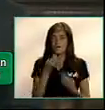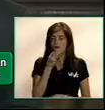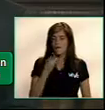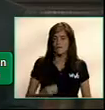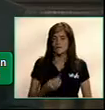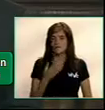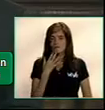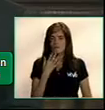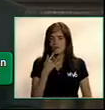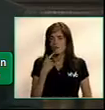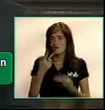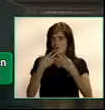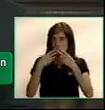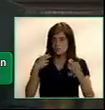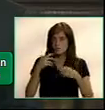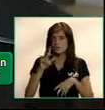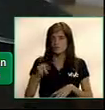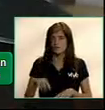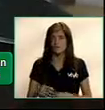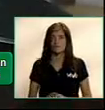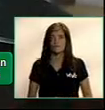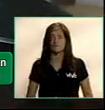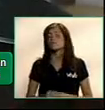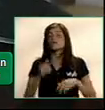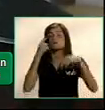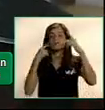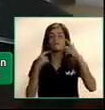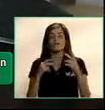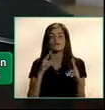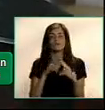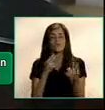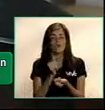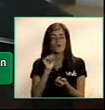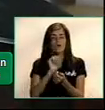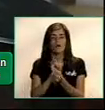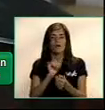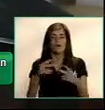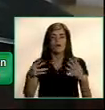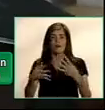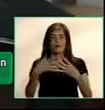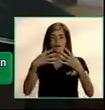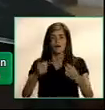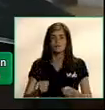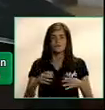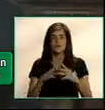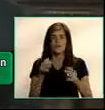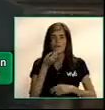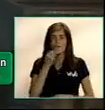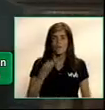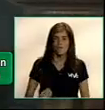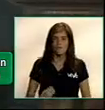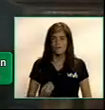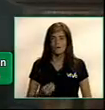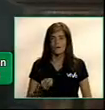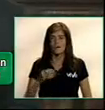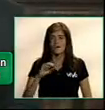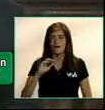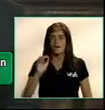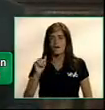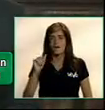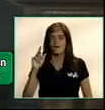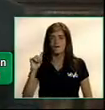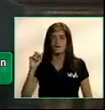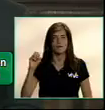diría que hasta inocente, el Chávez que conocimos en la cárcel, y todos los muchachos, todos los jóvenes, Arias Cárdenas,